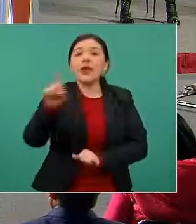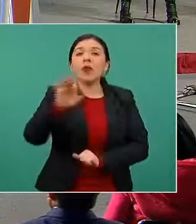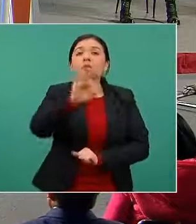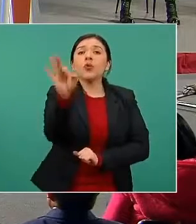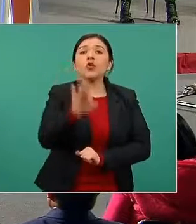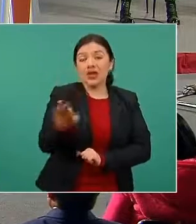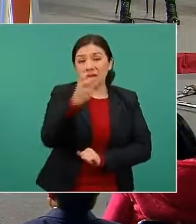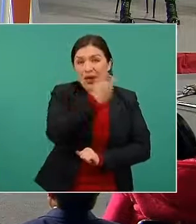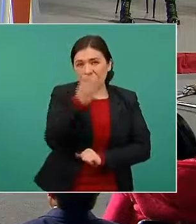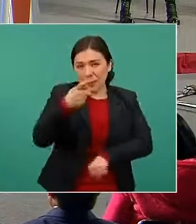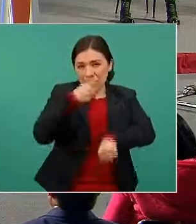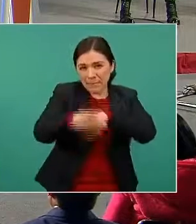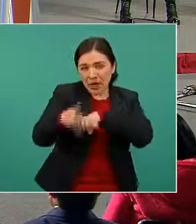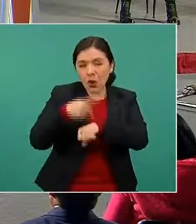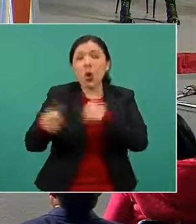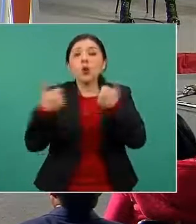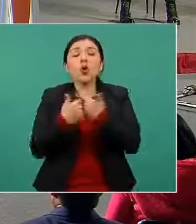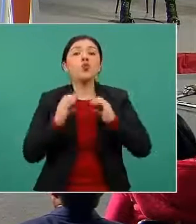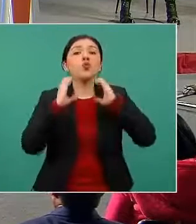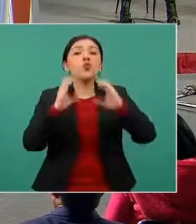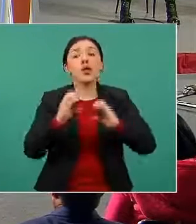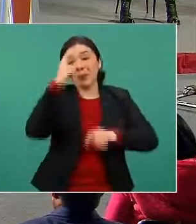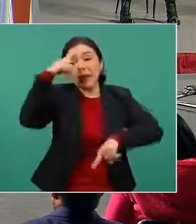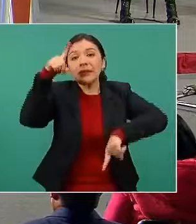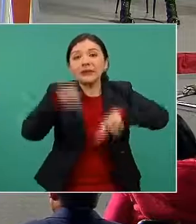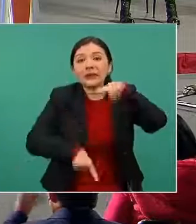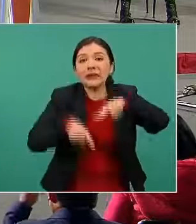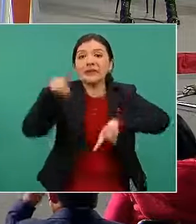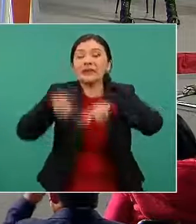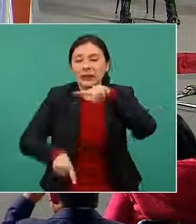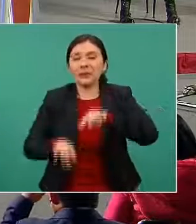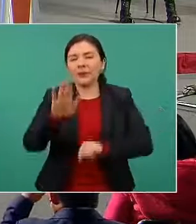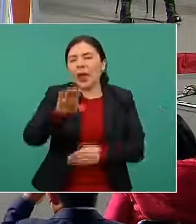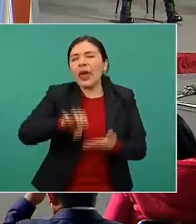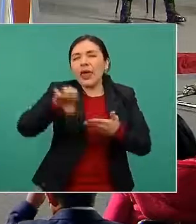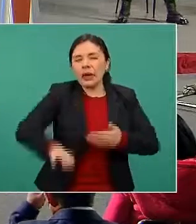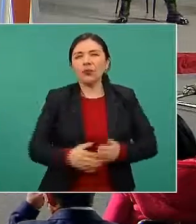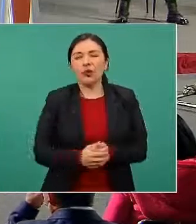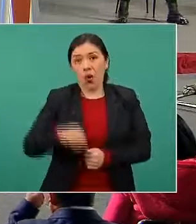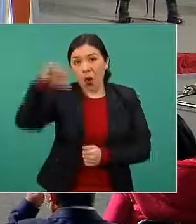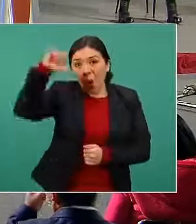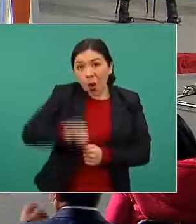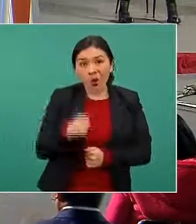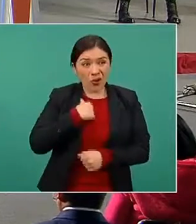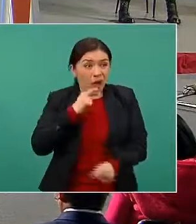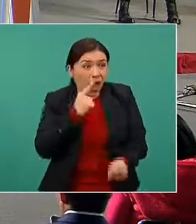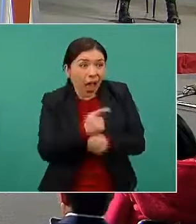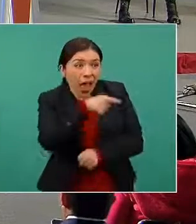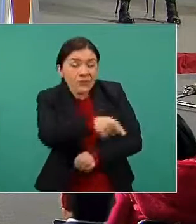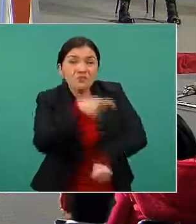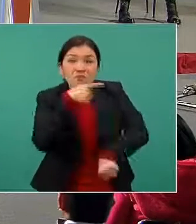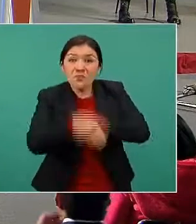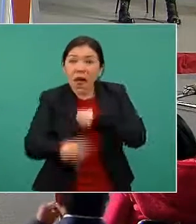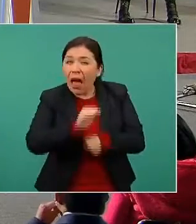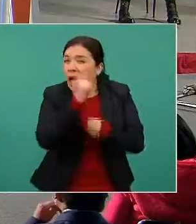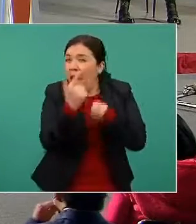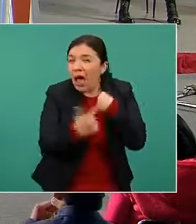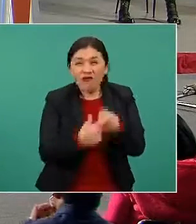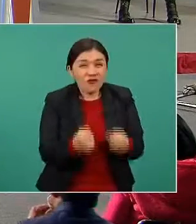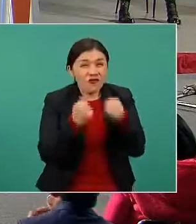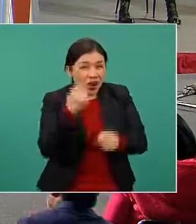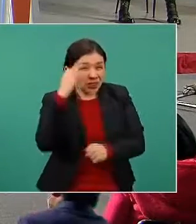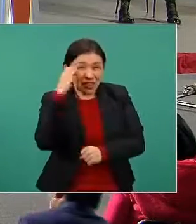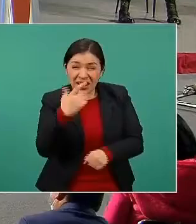de estos riesgos con medidas de mitigación. Es decir, si hoy detectamos un riesgo crítico, se